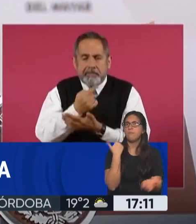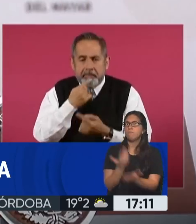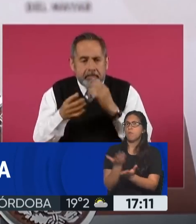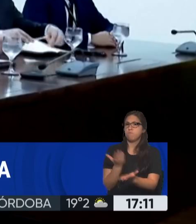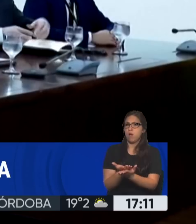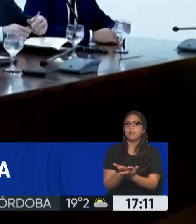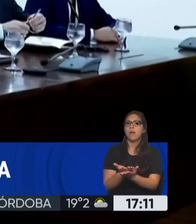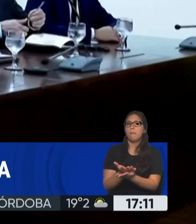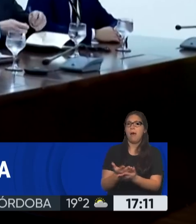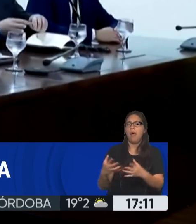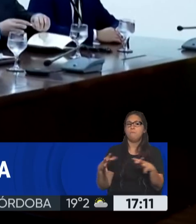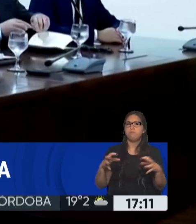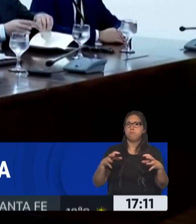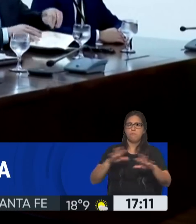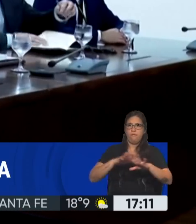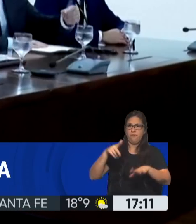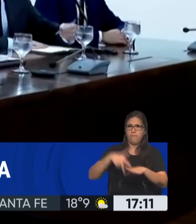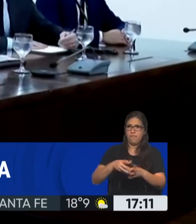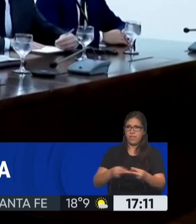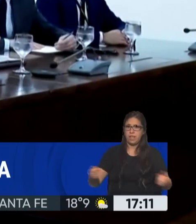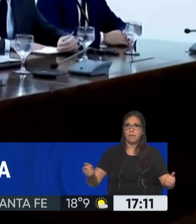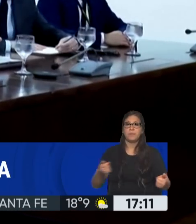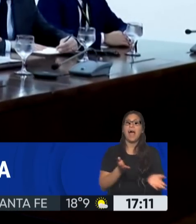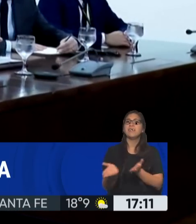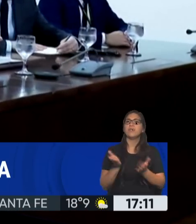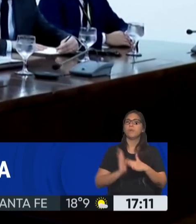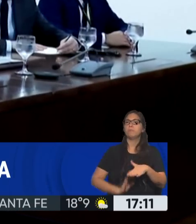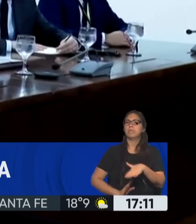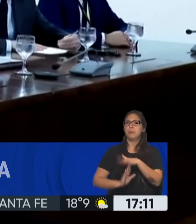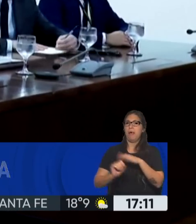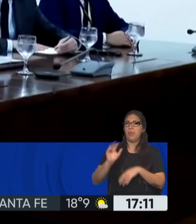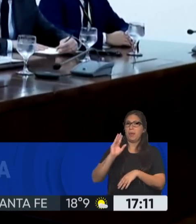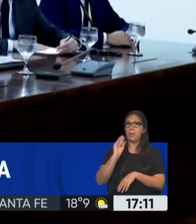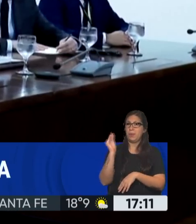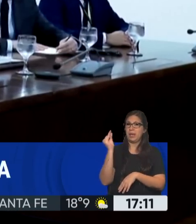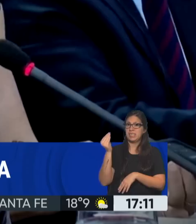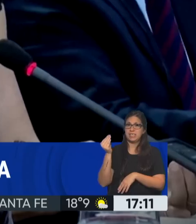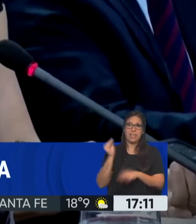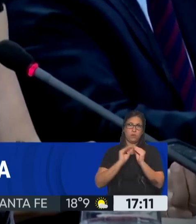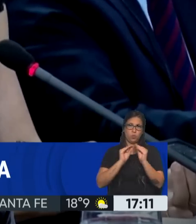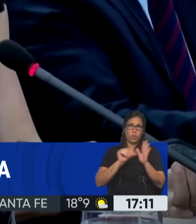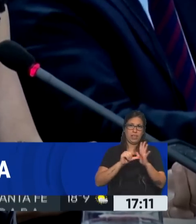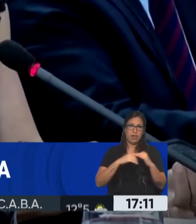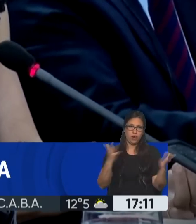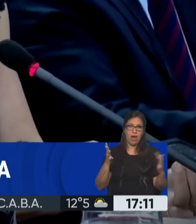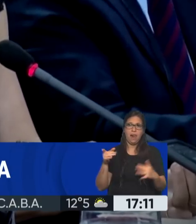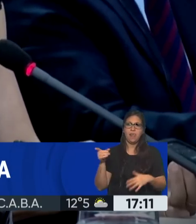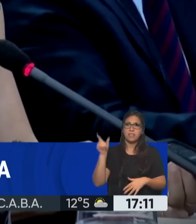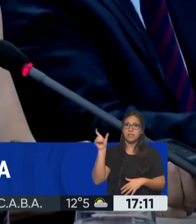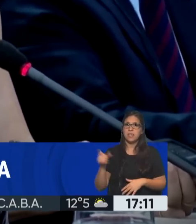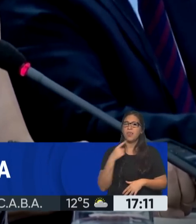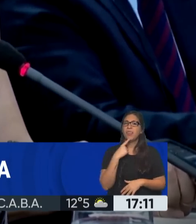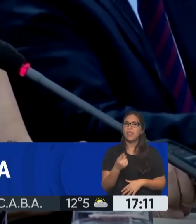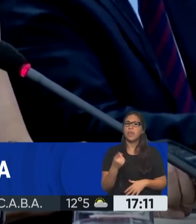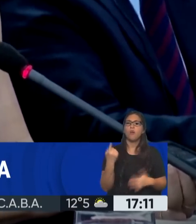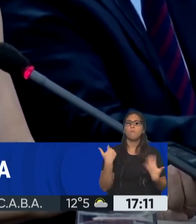del conflicto. Ante esta postura, el principal asesor especial del gobierno brasileño para asuntos internacionales, Celso Amorín, dinamizó la